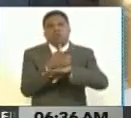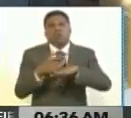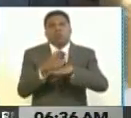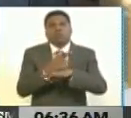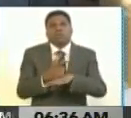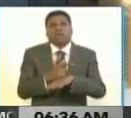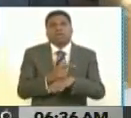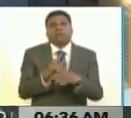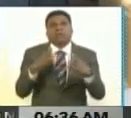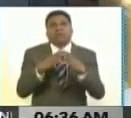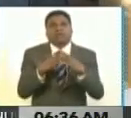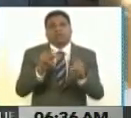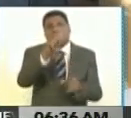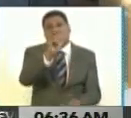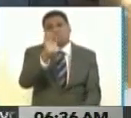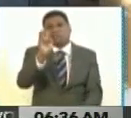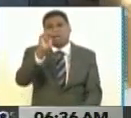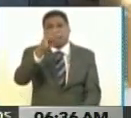el ascenso al poder de Temer,